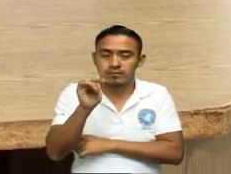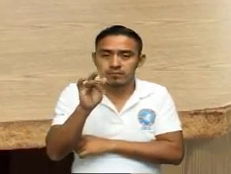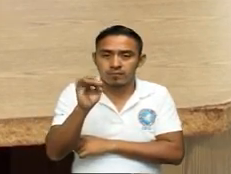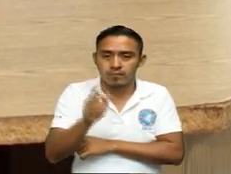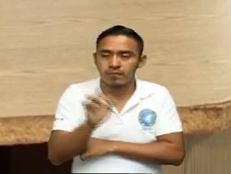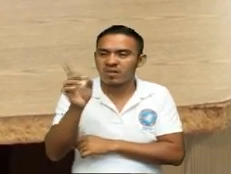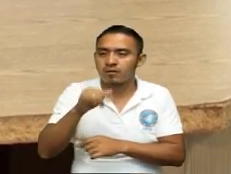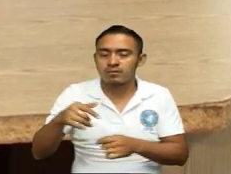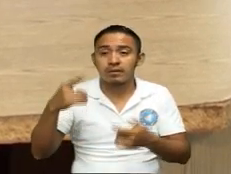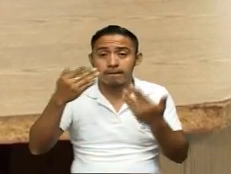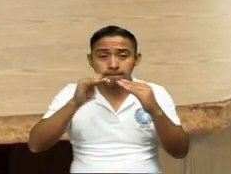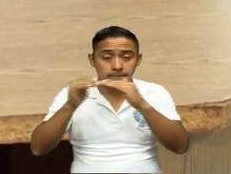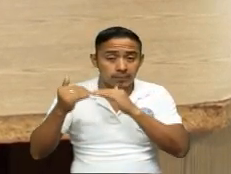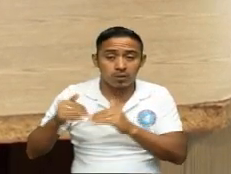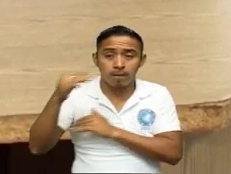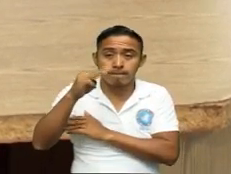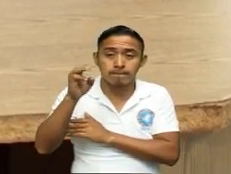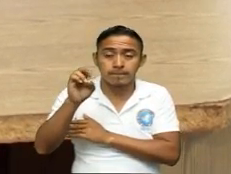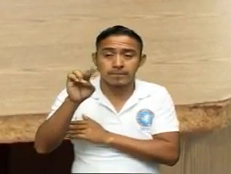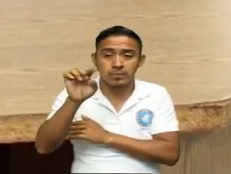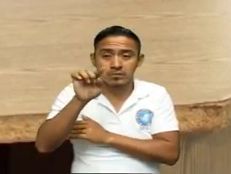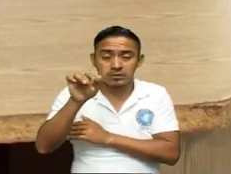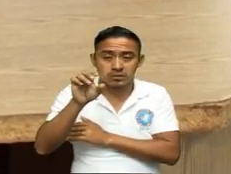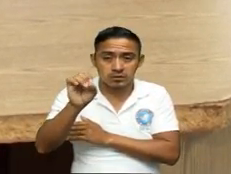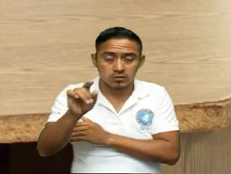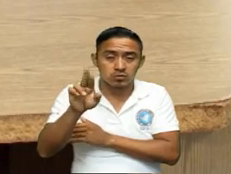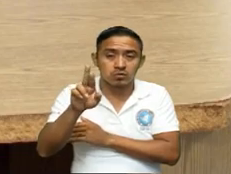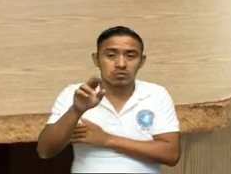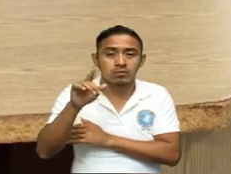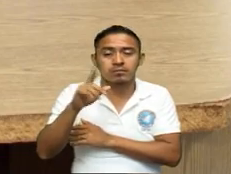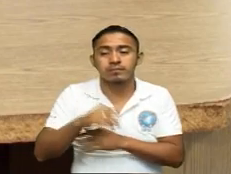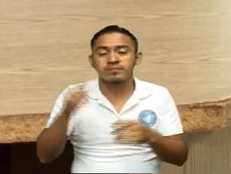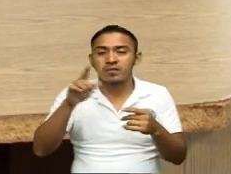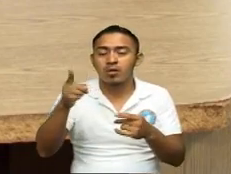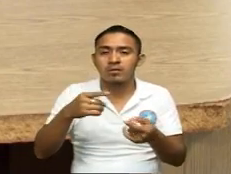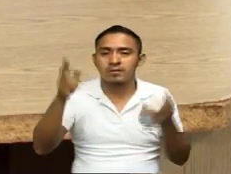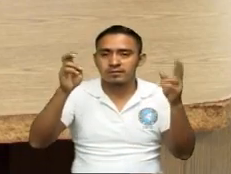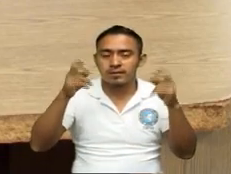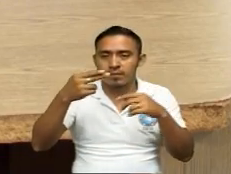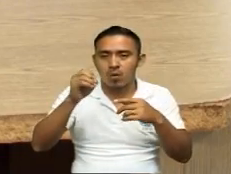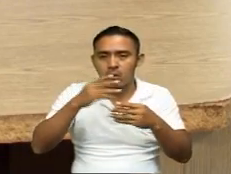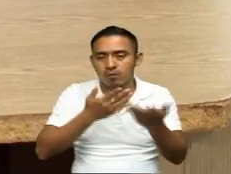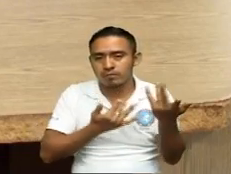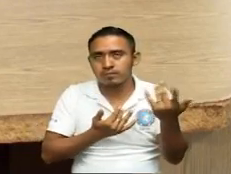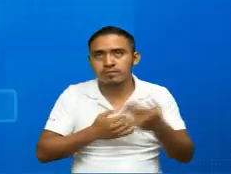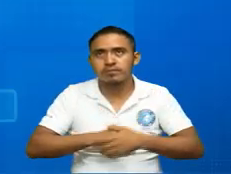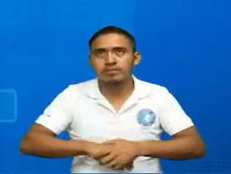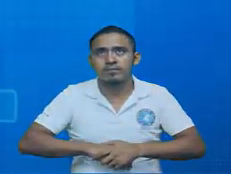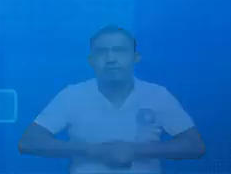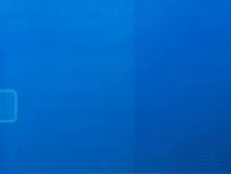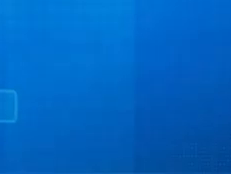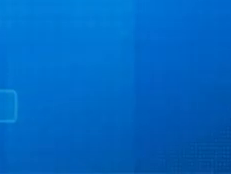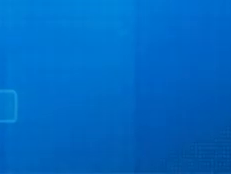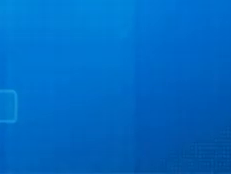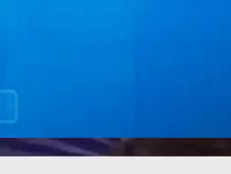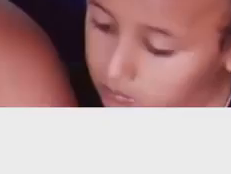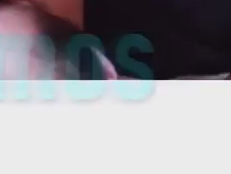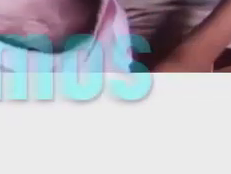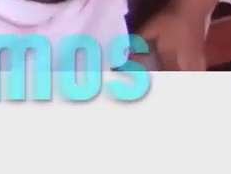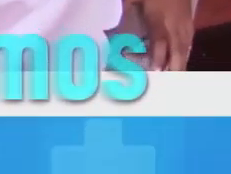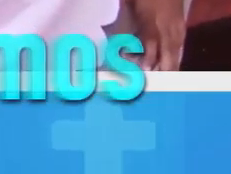Lescano. Estamos hablando precisamente de los hongos en la piel y cómo prevenirlos. Ya regresamos.